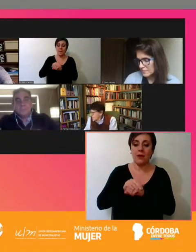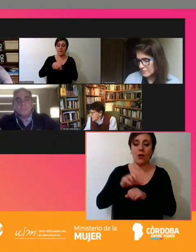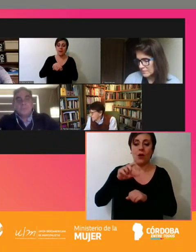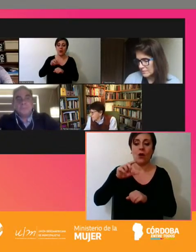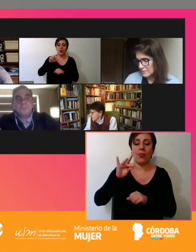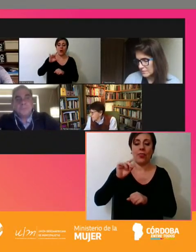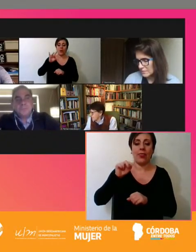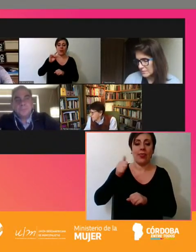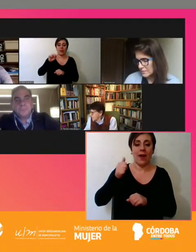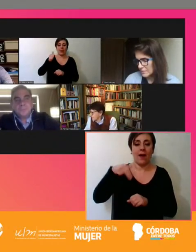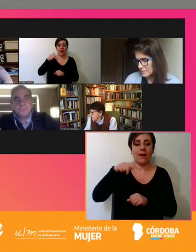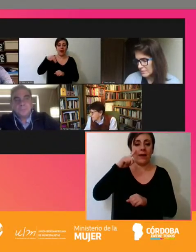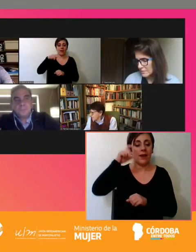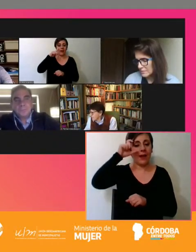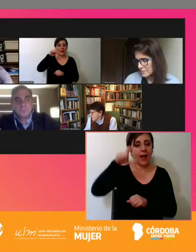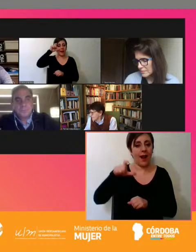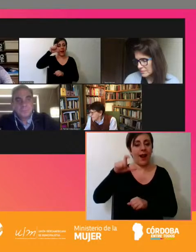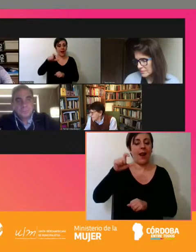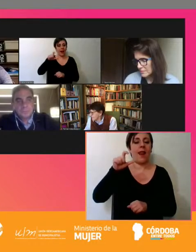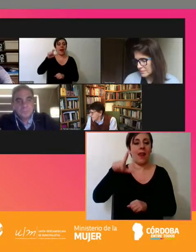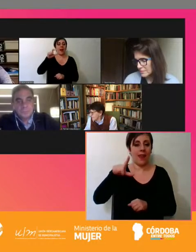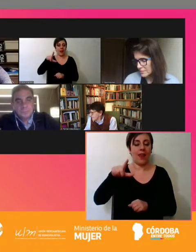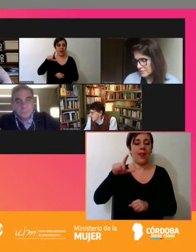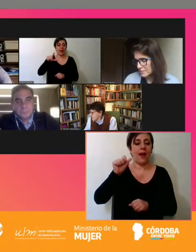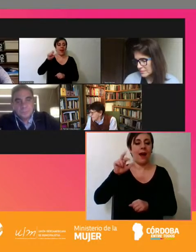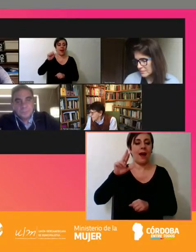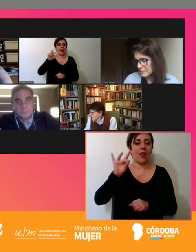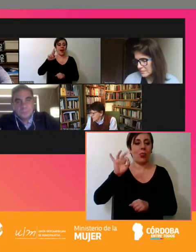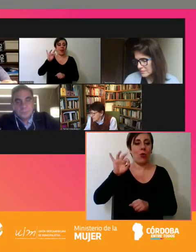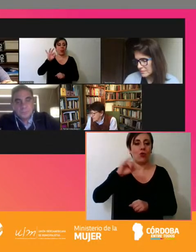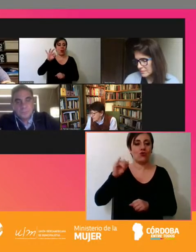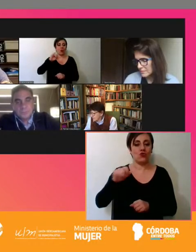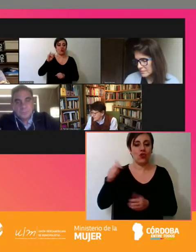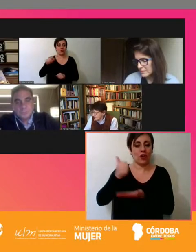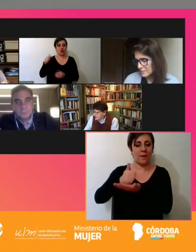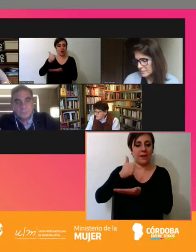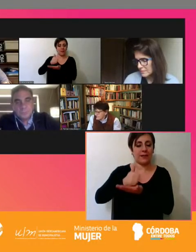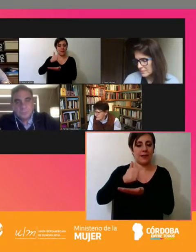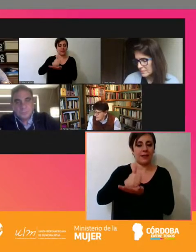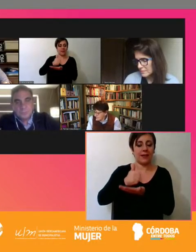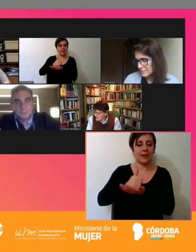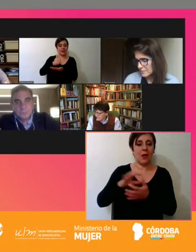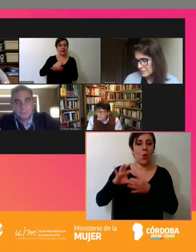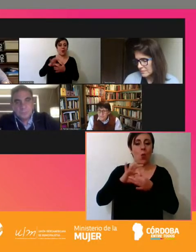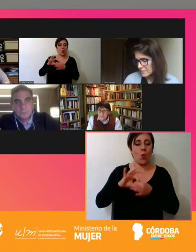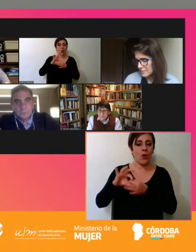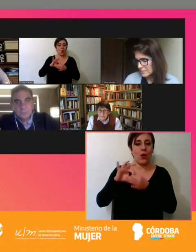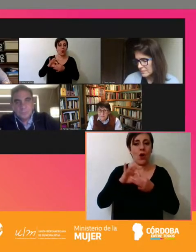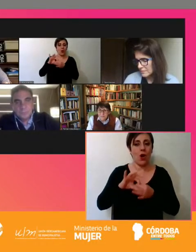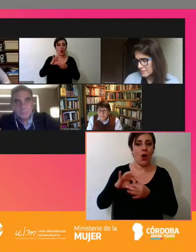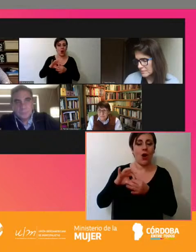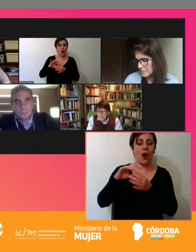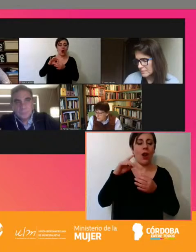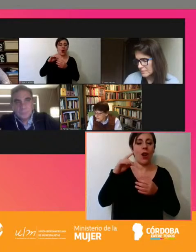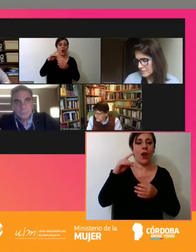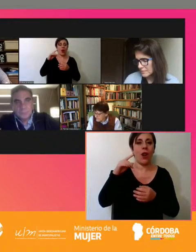que viene acompañándonos en representación de la Unión Iberoamericana de Municipalistas